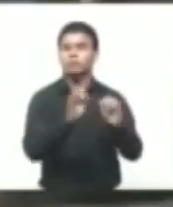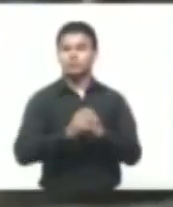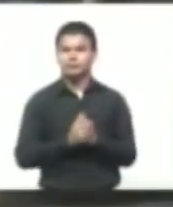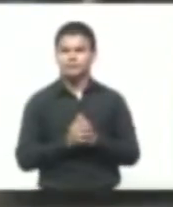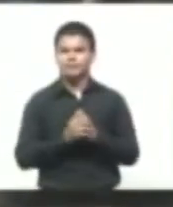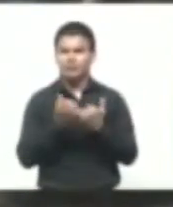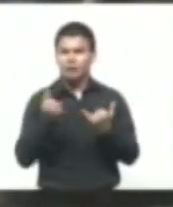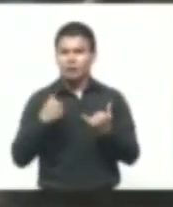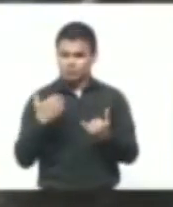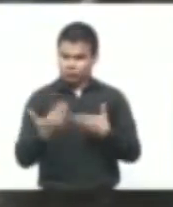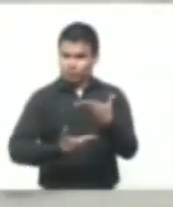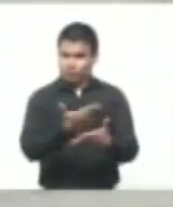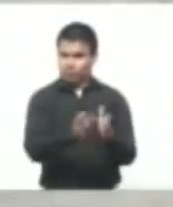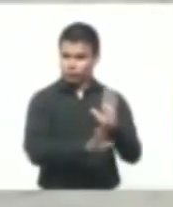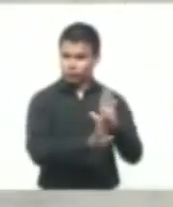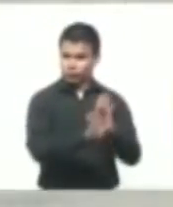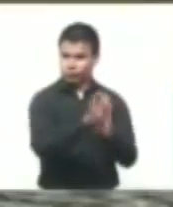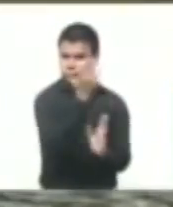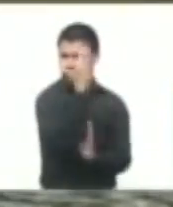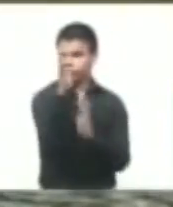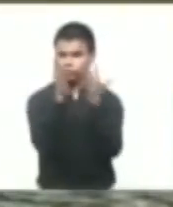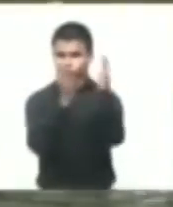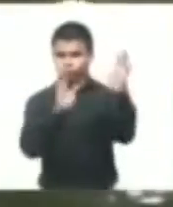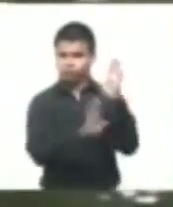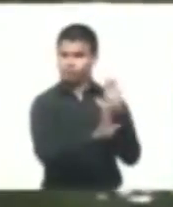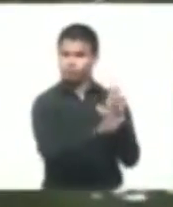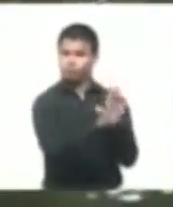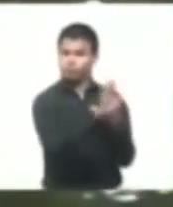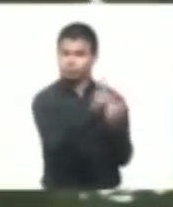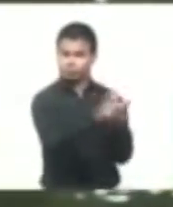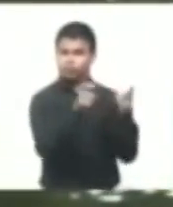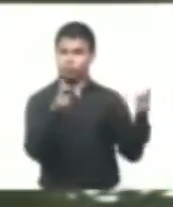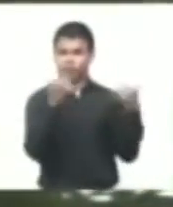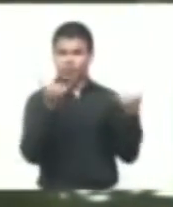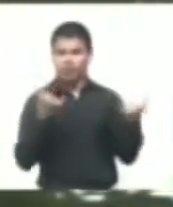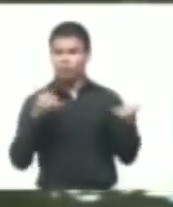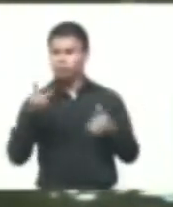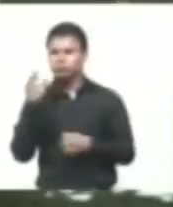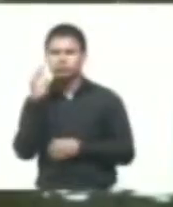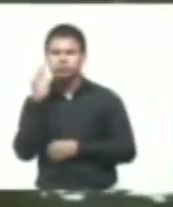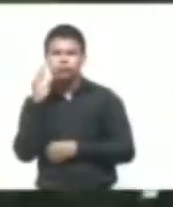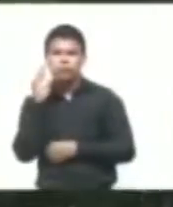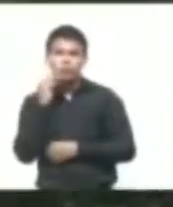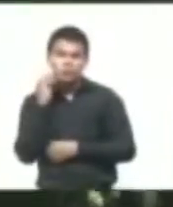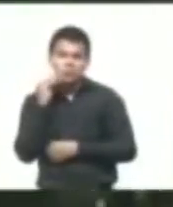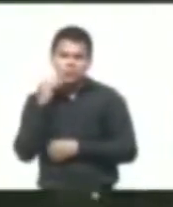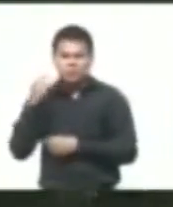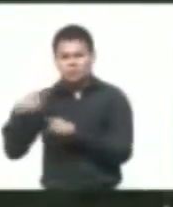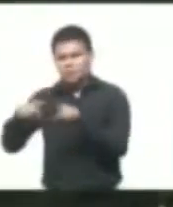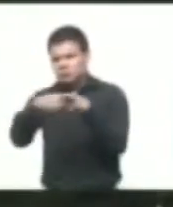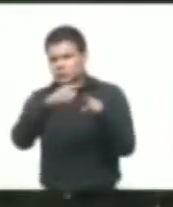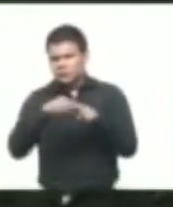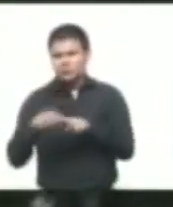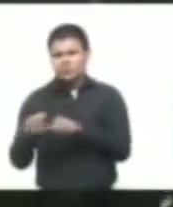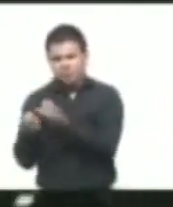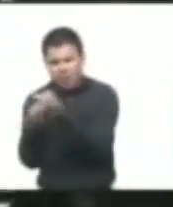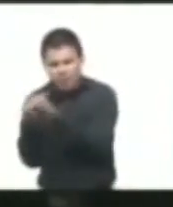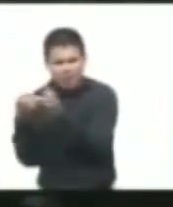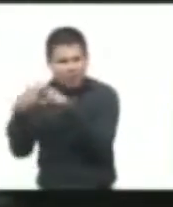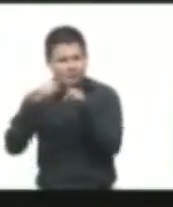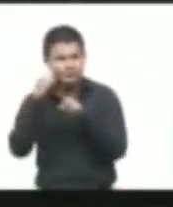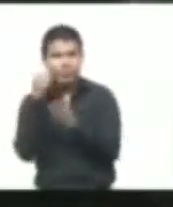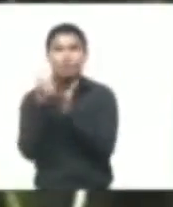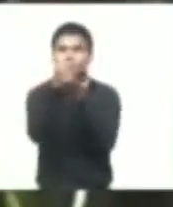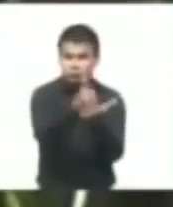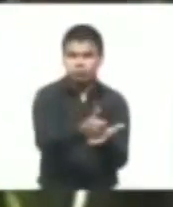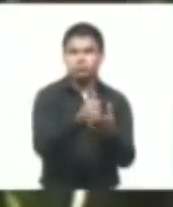son beneficiosos para el ecosistema. Sería importante que los biólogos de Parques Nacionales extendieran por más tiempo la medida y luego evaluar